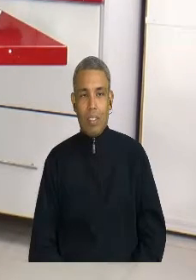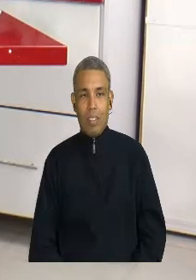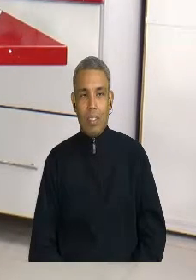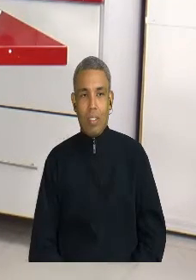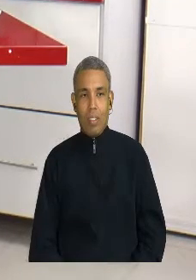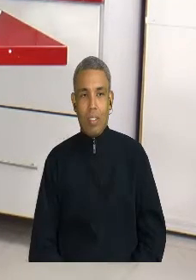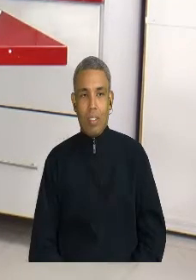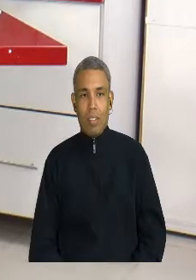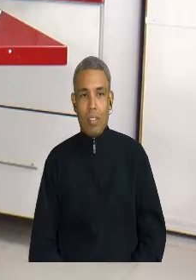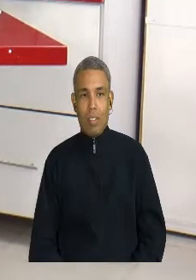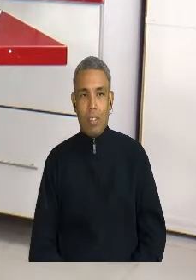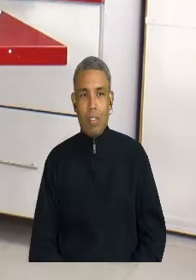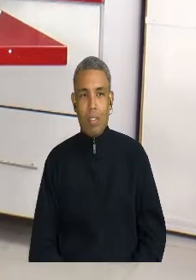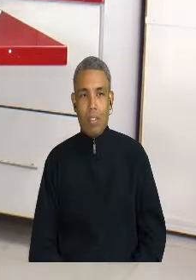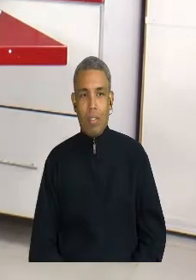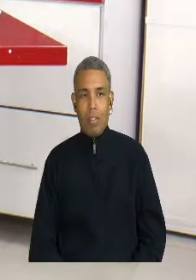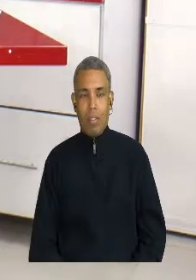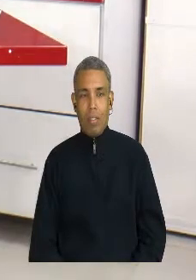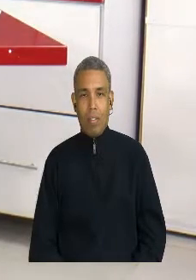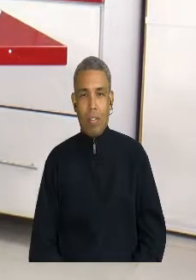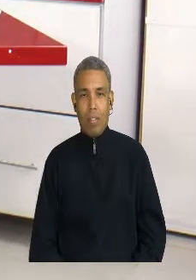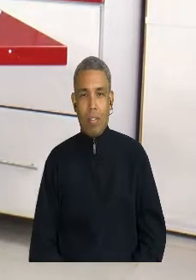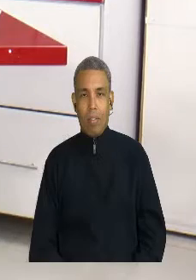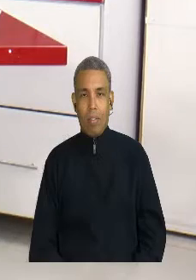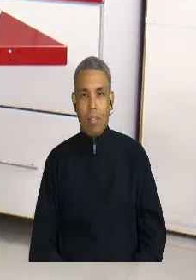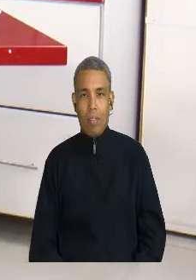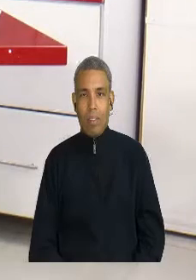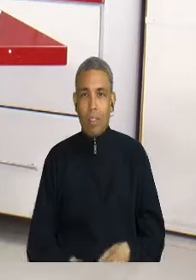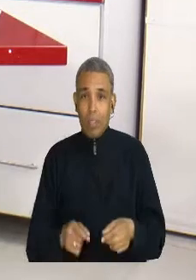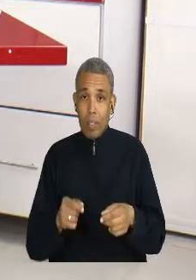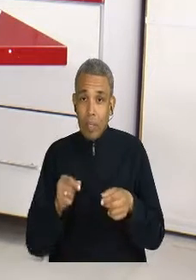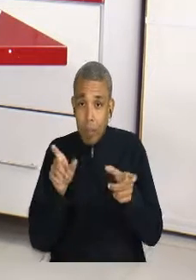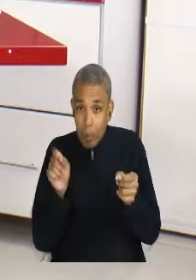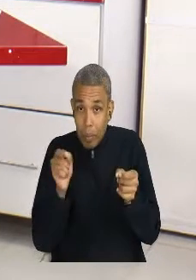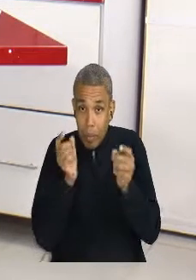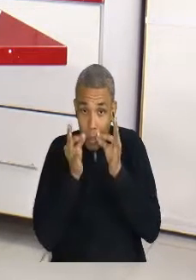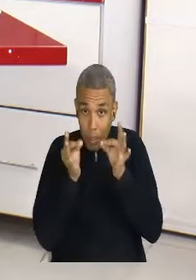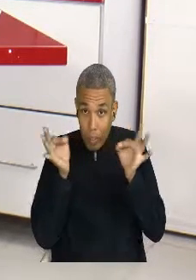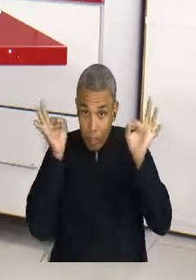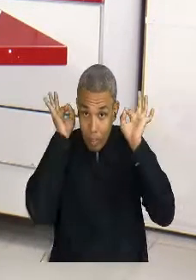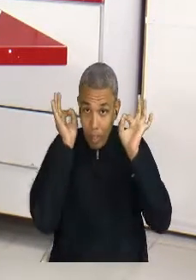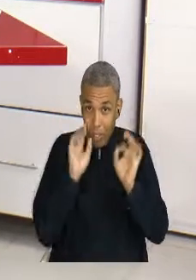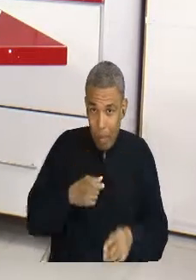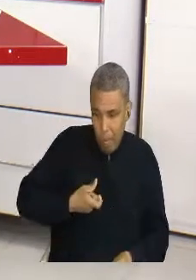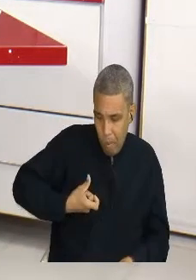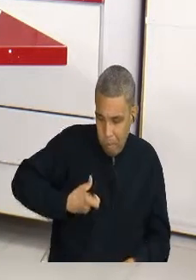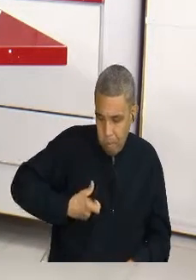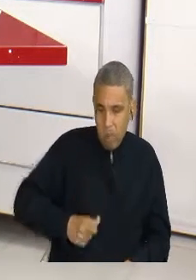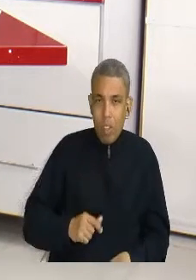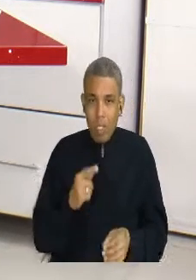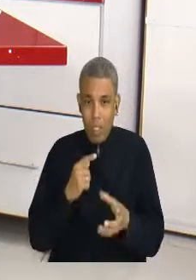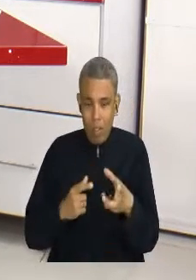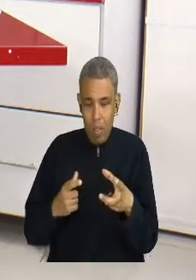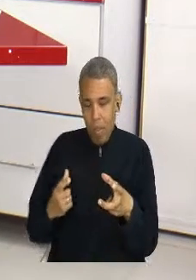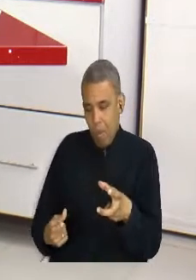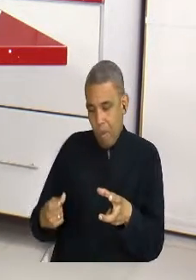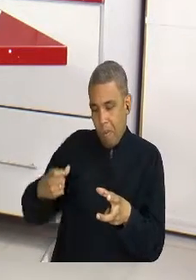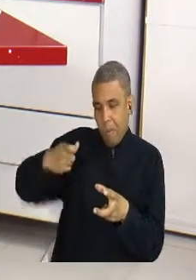langostinos. Ok. Ah, estos van en cuanto a decoración, sobre, sí. Sobre, sí.